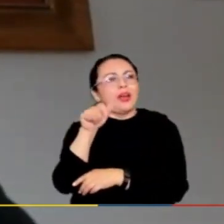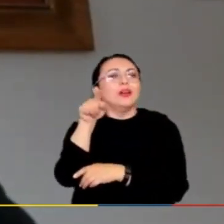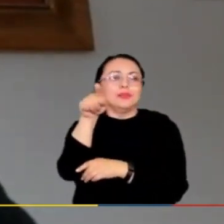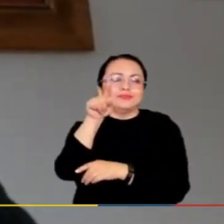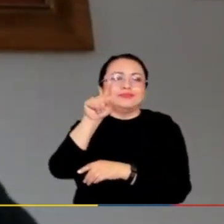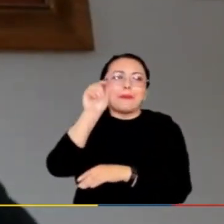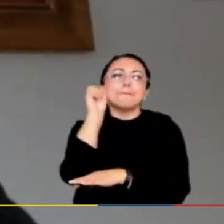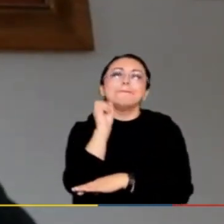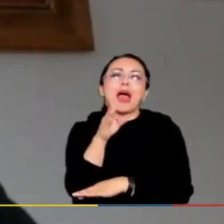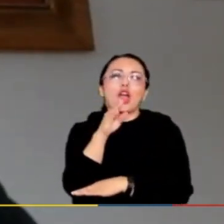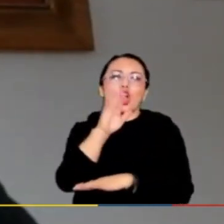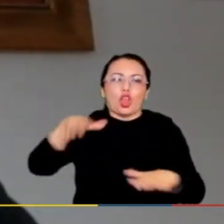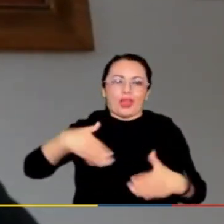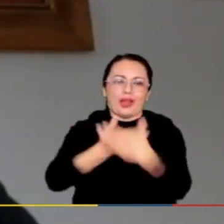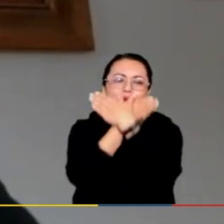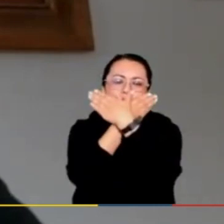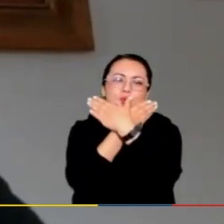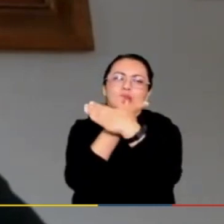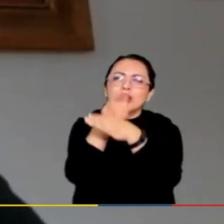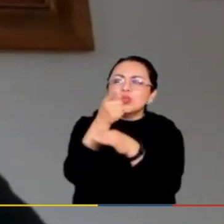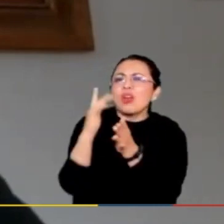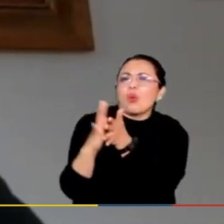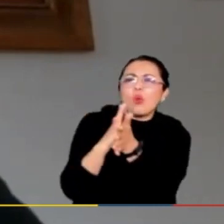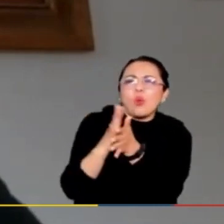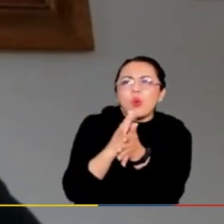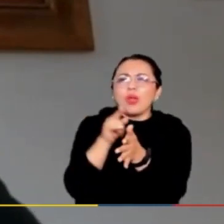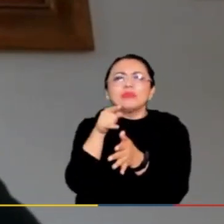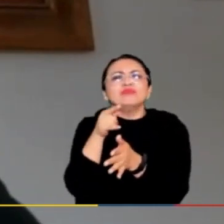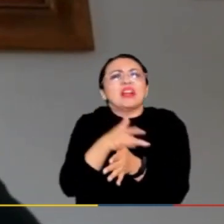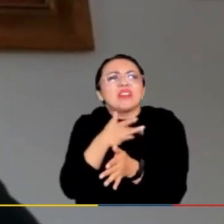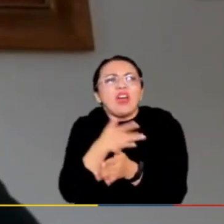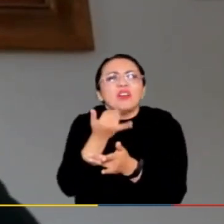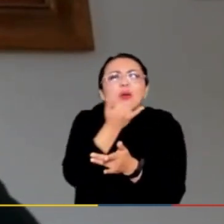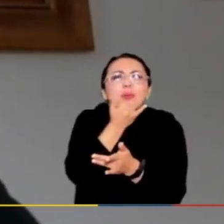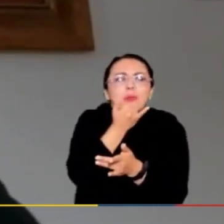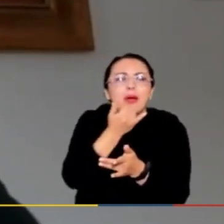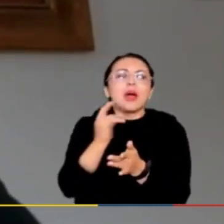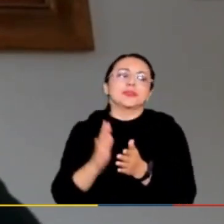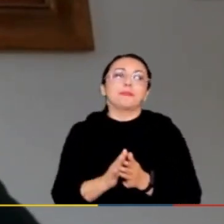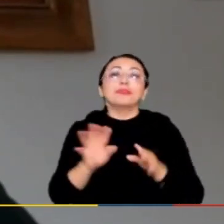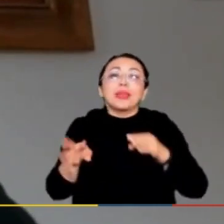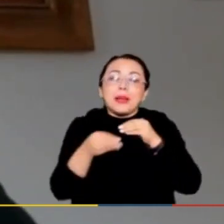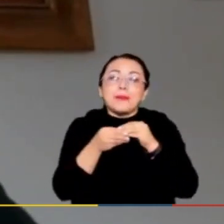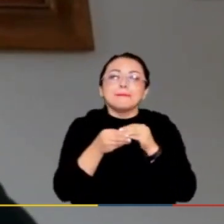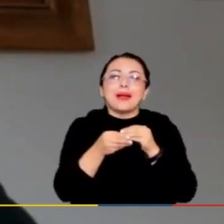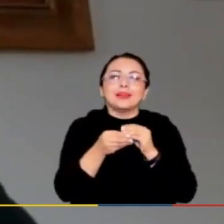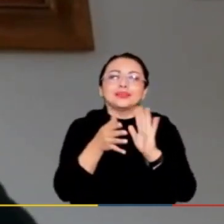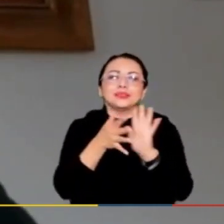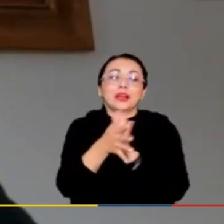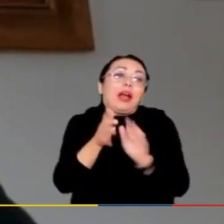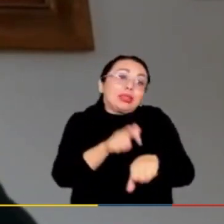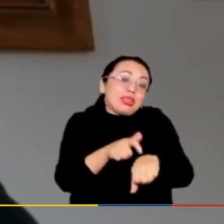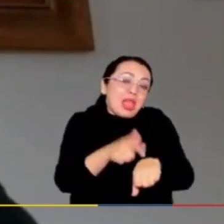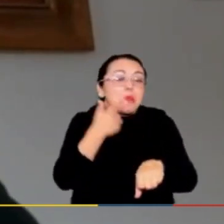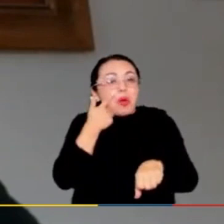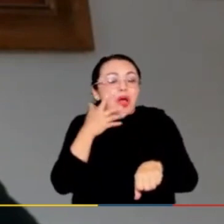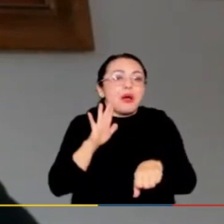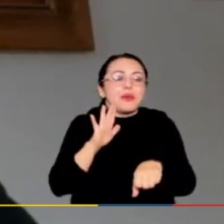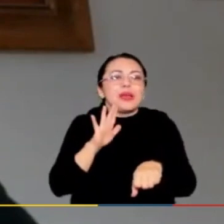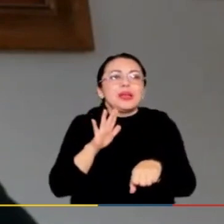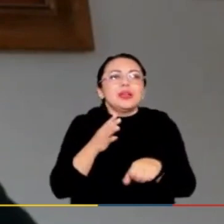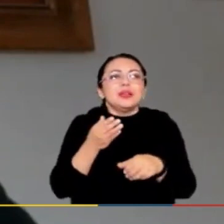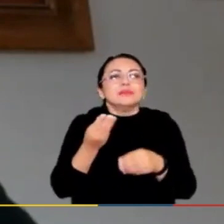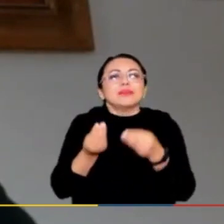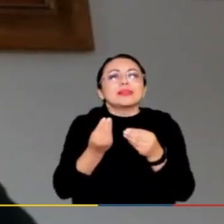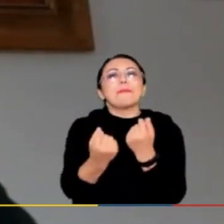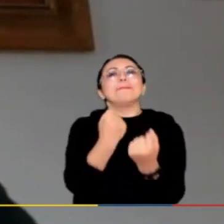haga sus comentarios y apreciaciones. Y luego, como se anunció, si el tiempo no lo permite, daremos paso a